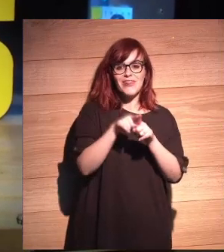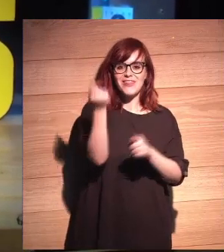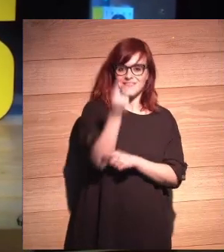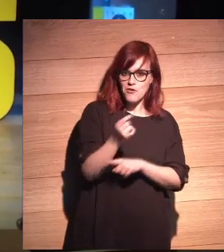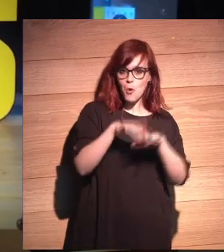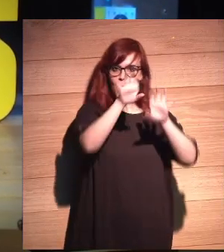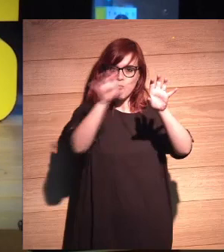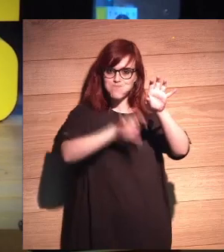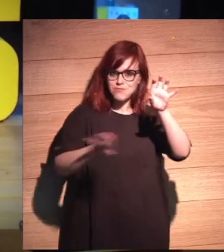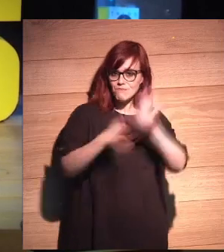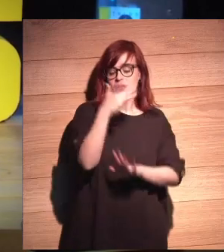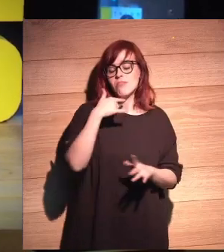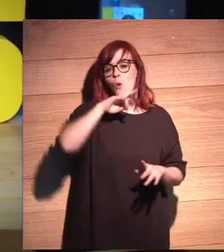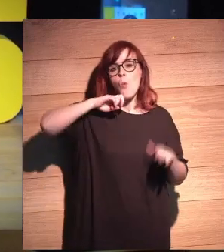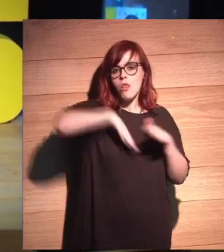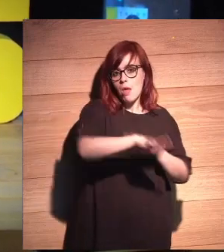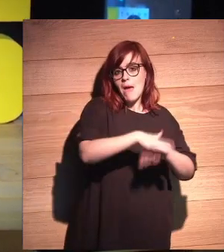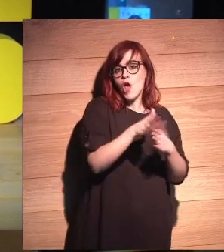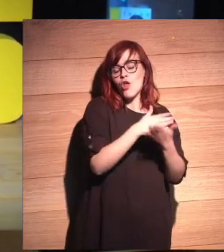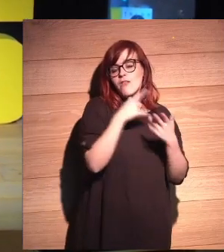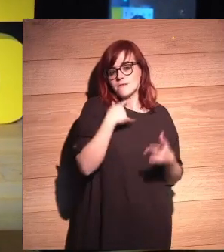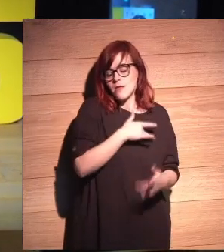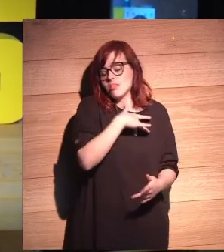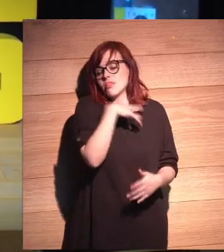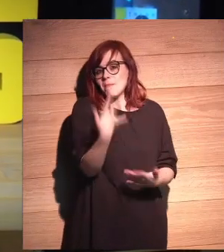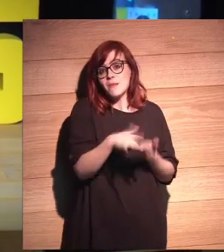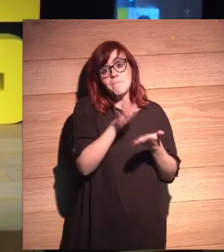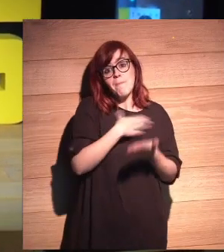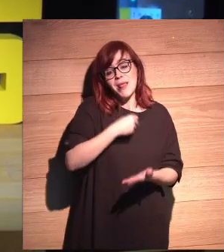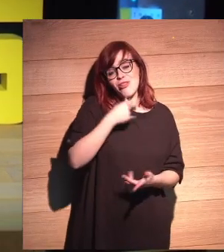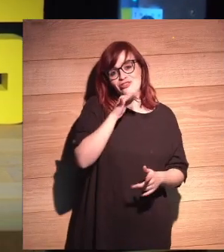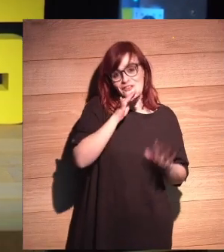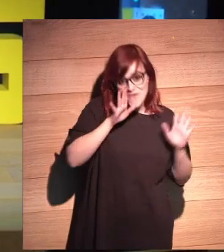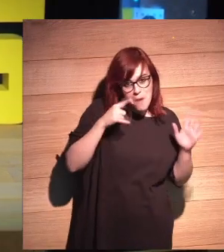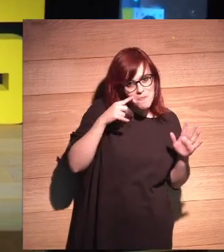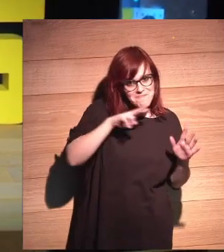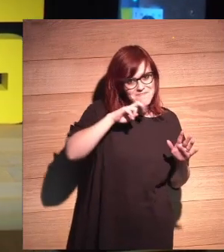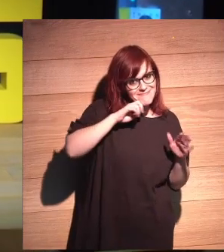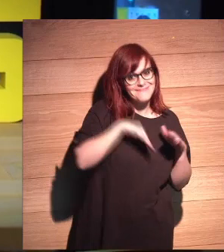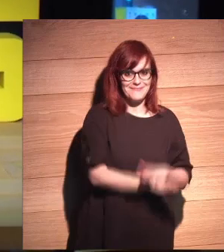diseño pues quede para los coleccionistas y los amantes del papel.